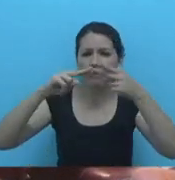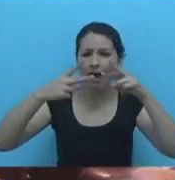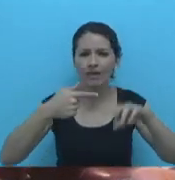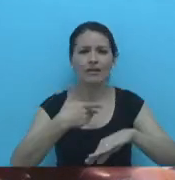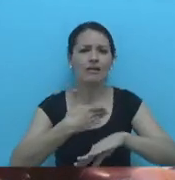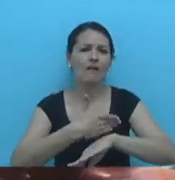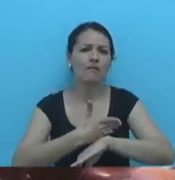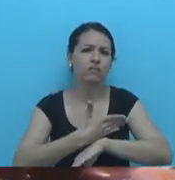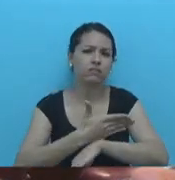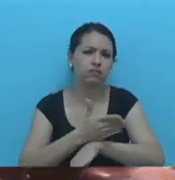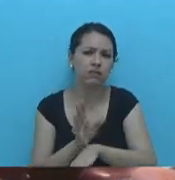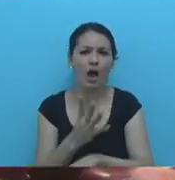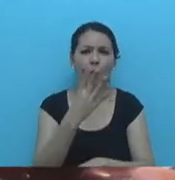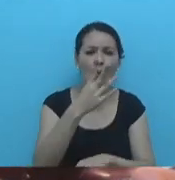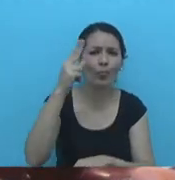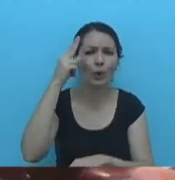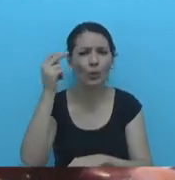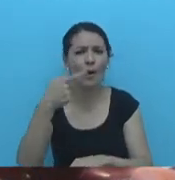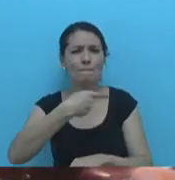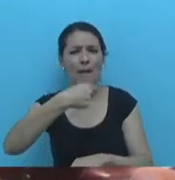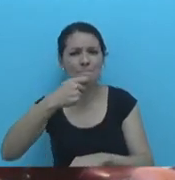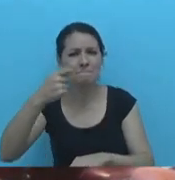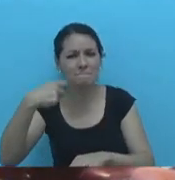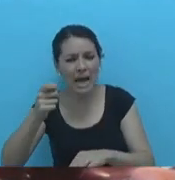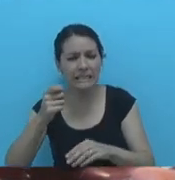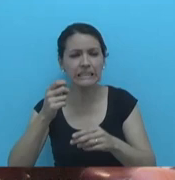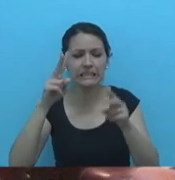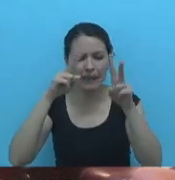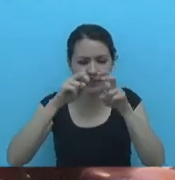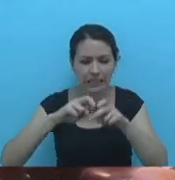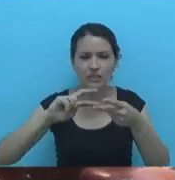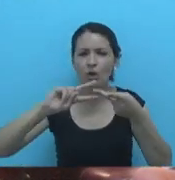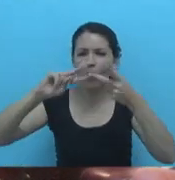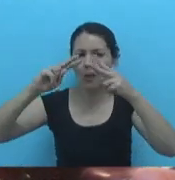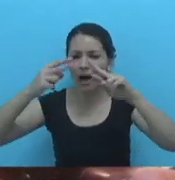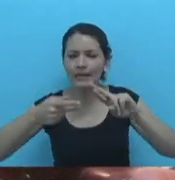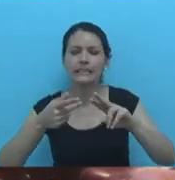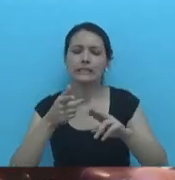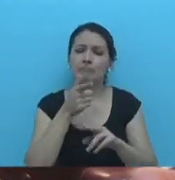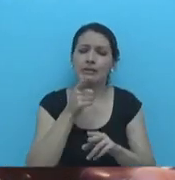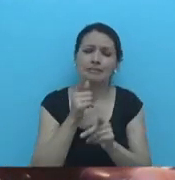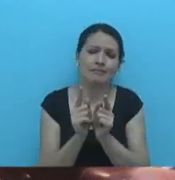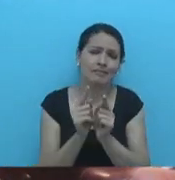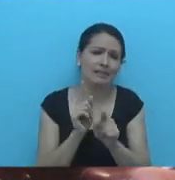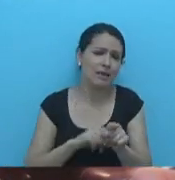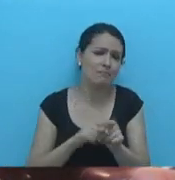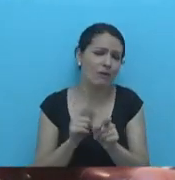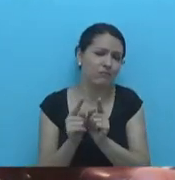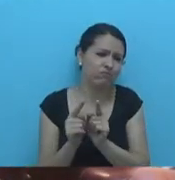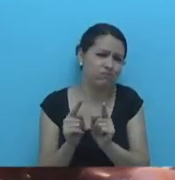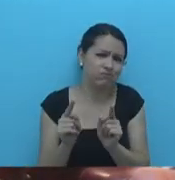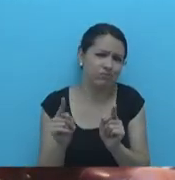esto. Entre 4 y 9 meses, y creo que para las familias de quienes sus